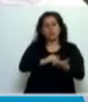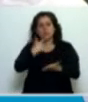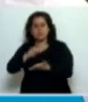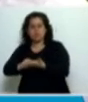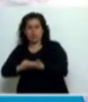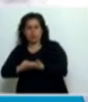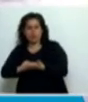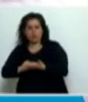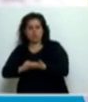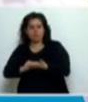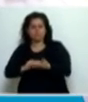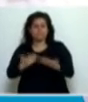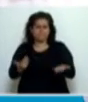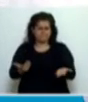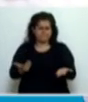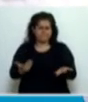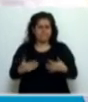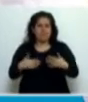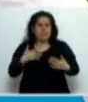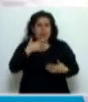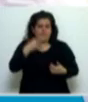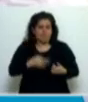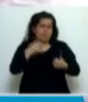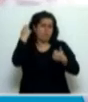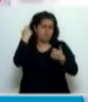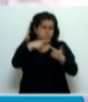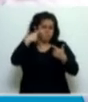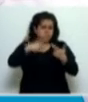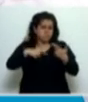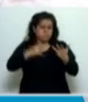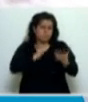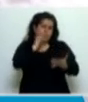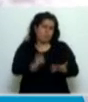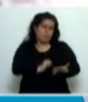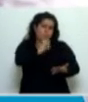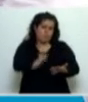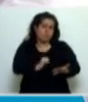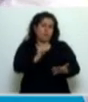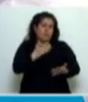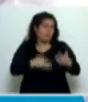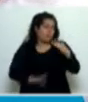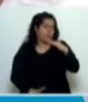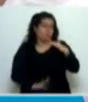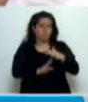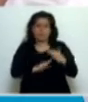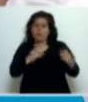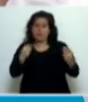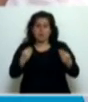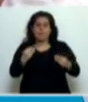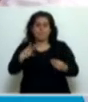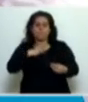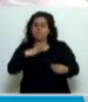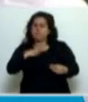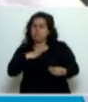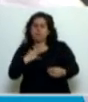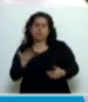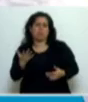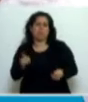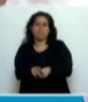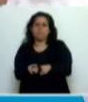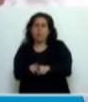se crea. Bueno, la verdad es que todos estos fundamentos, sinceramente y fundamentalmente por la falta de la